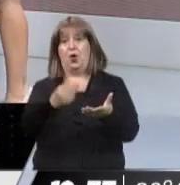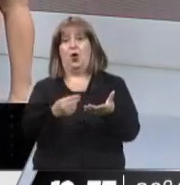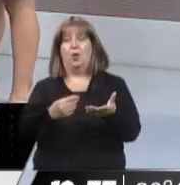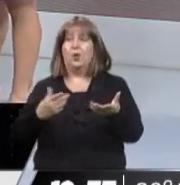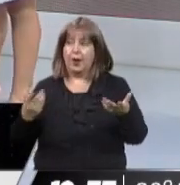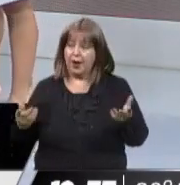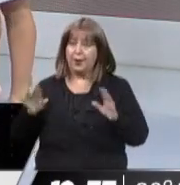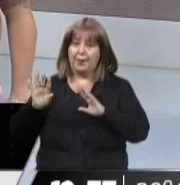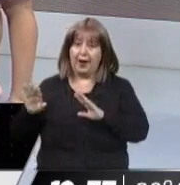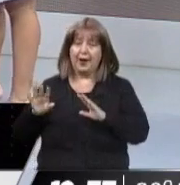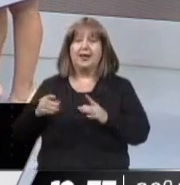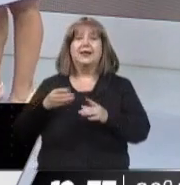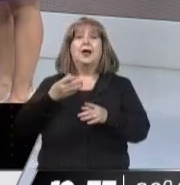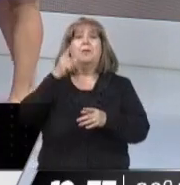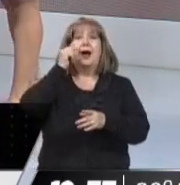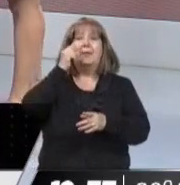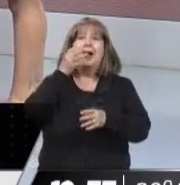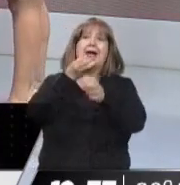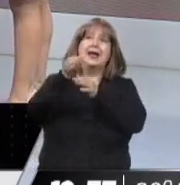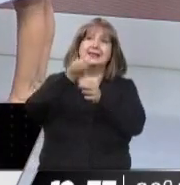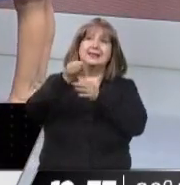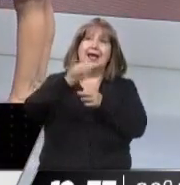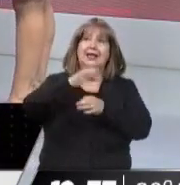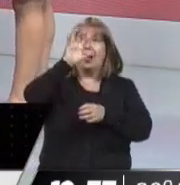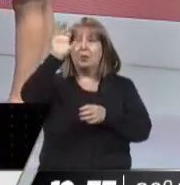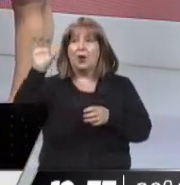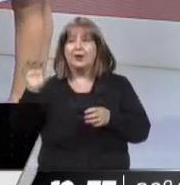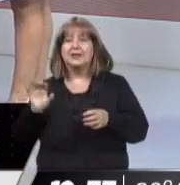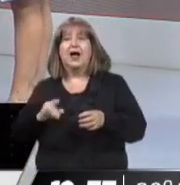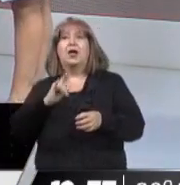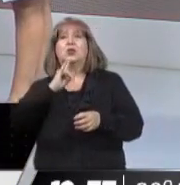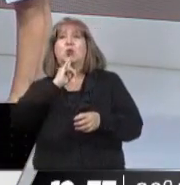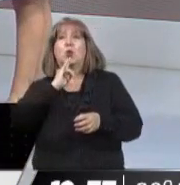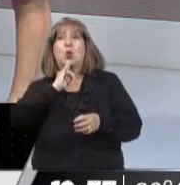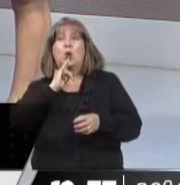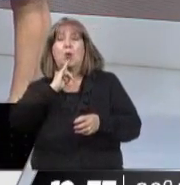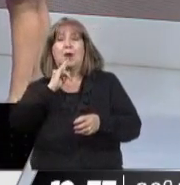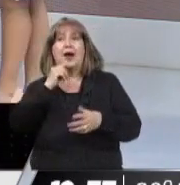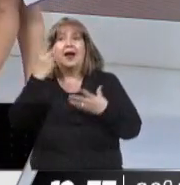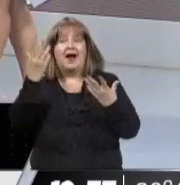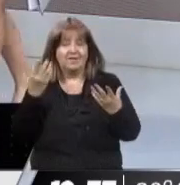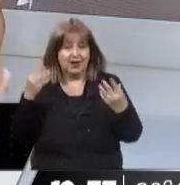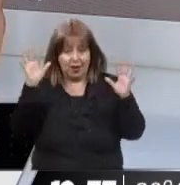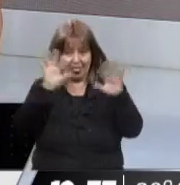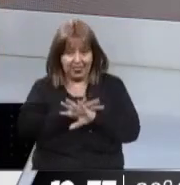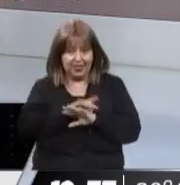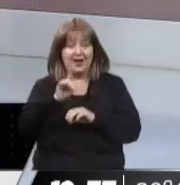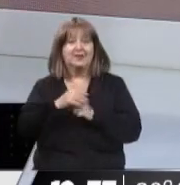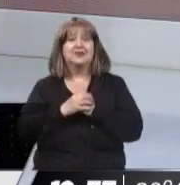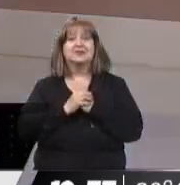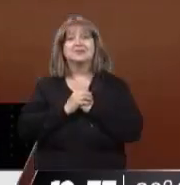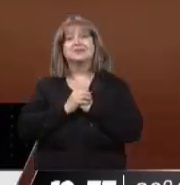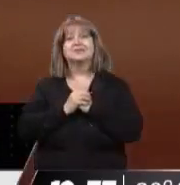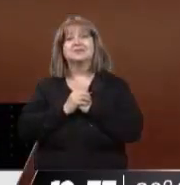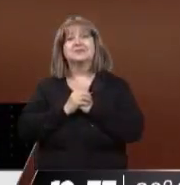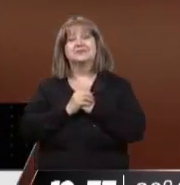están enseñando las provincias argentinas. Sí. Cuando llegan a Tucumán, sí, hay una pequeña confusión. ¿En serio? ¿Quiere verla? Ay, muy bien. A ver. Qué impecable, lo